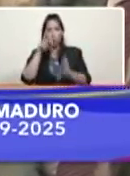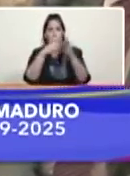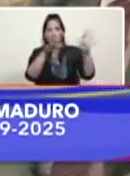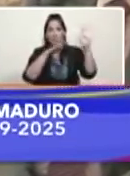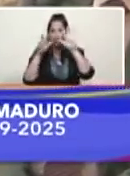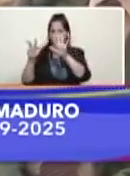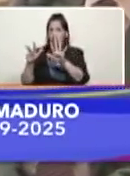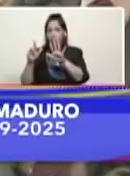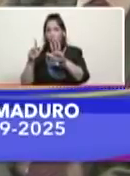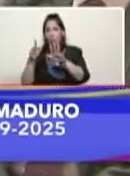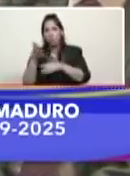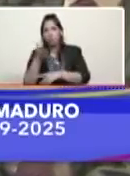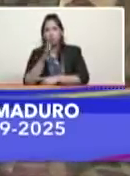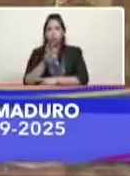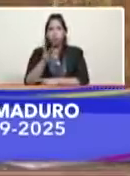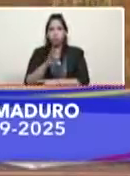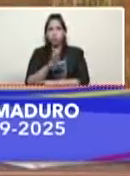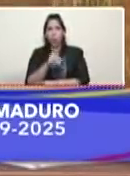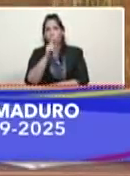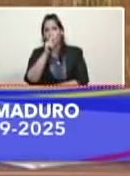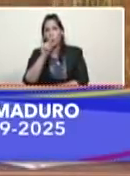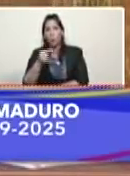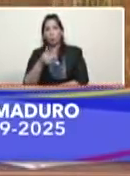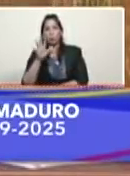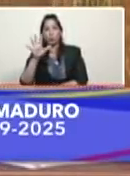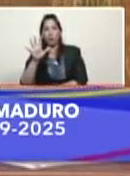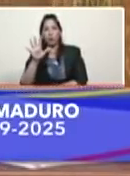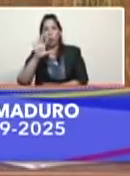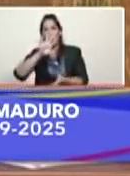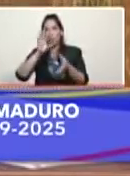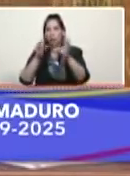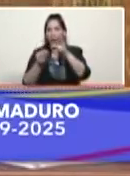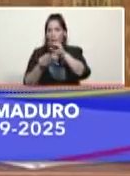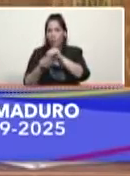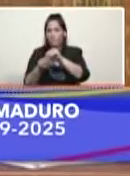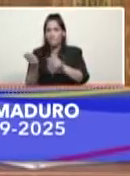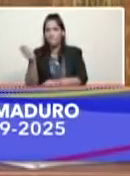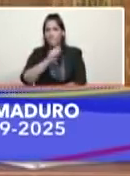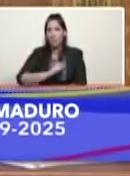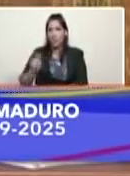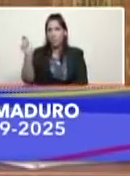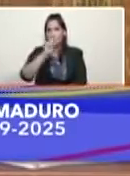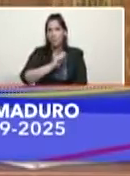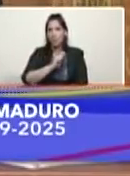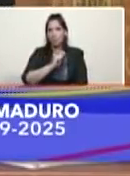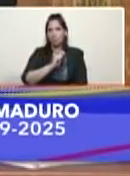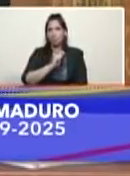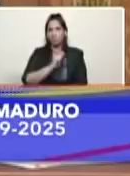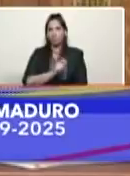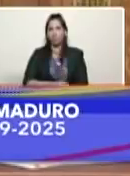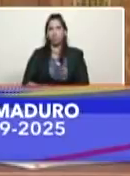de 1.5 CLAP por mes, promedio general.